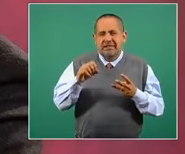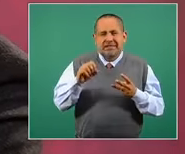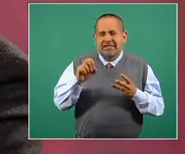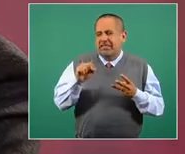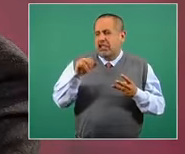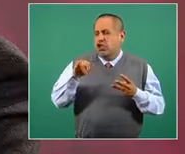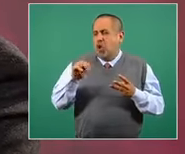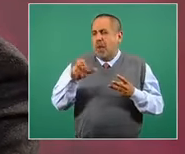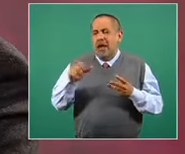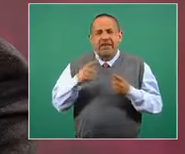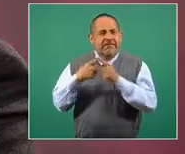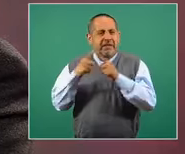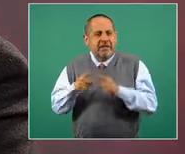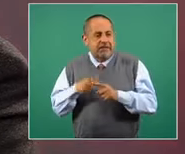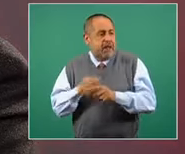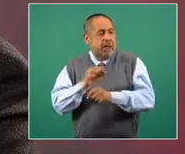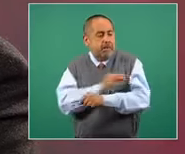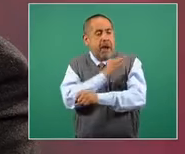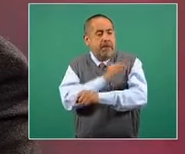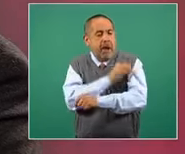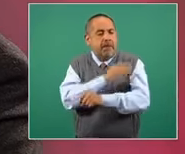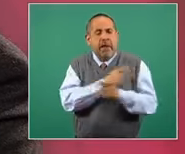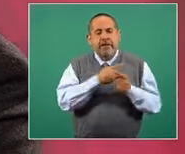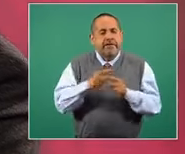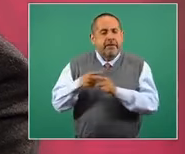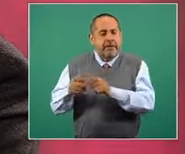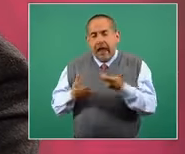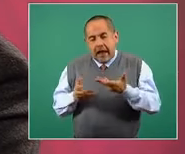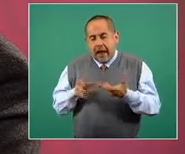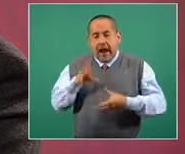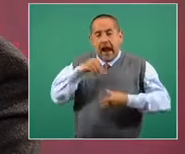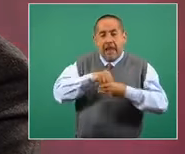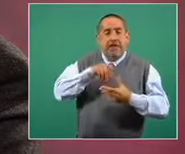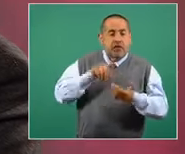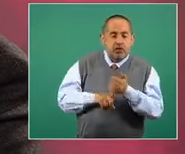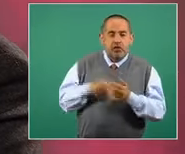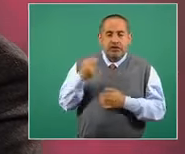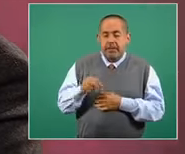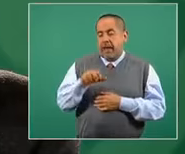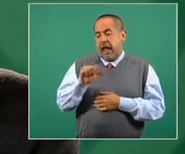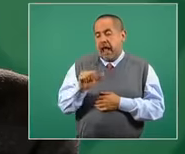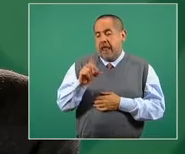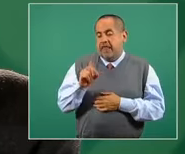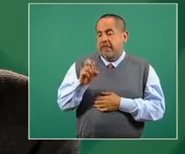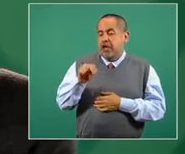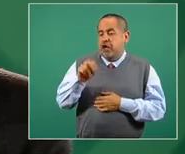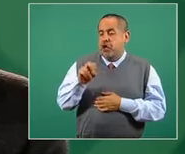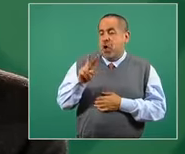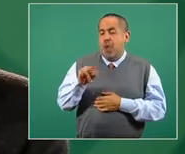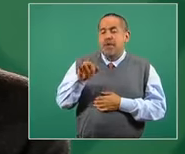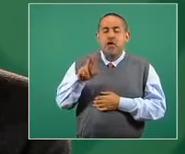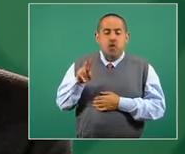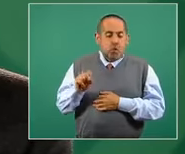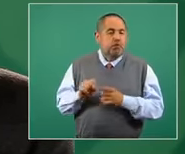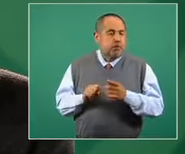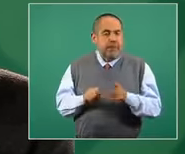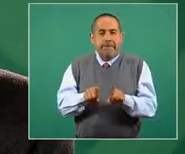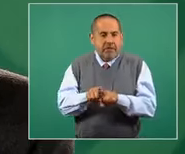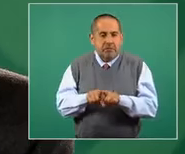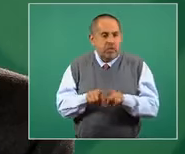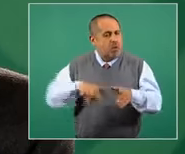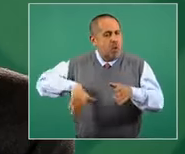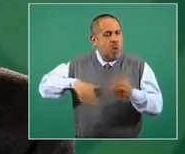etcétera. Esto en parte, sobre todo en las vacunas que tienen vectores de adenovirus, tiene que ver con lo que Karina Aguilar